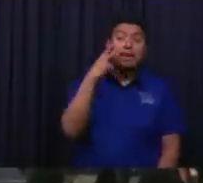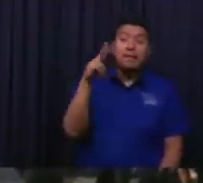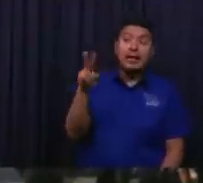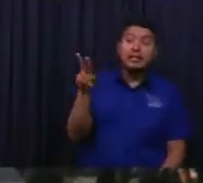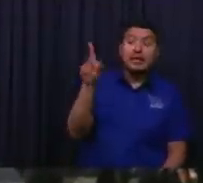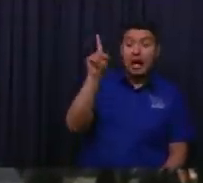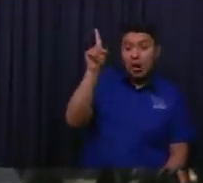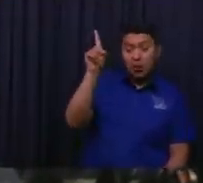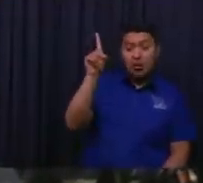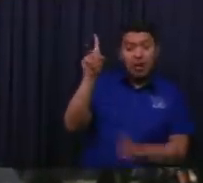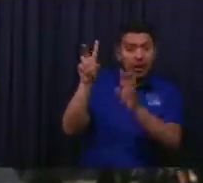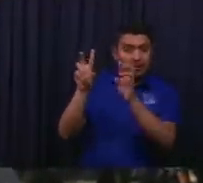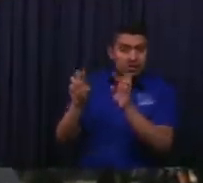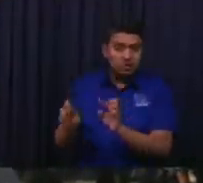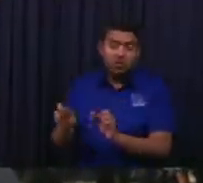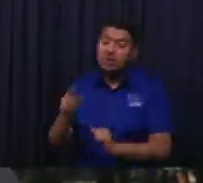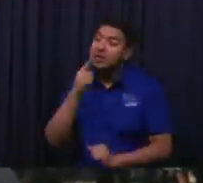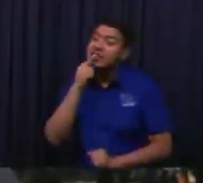¿usted qué piensa?